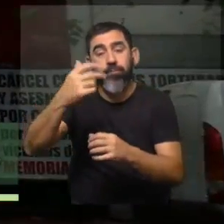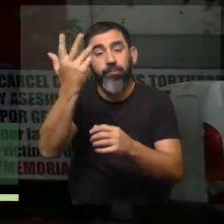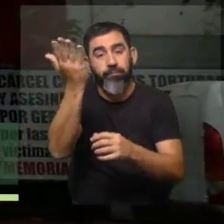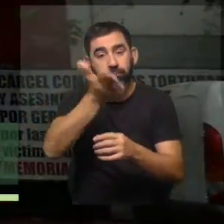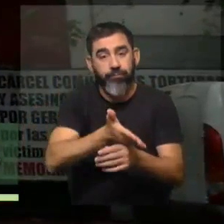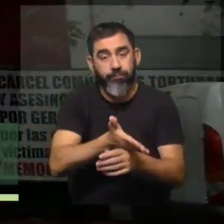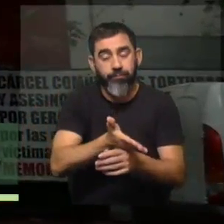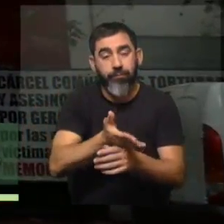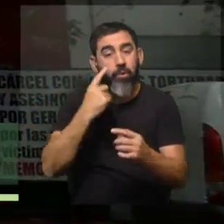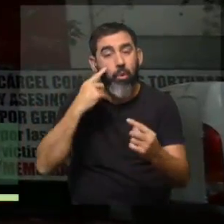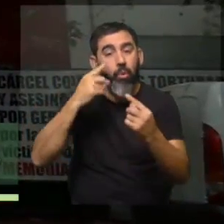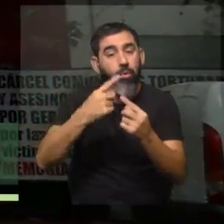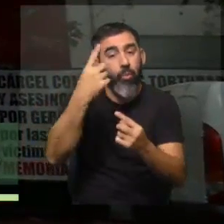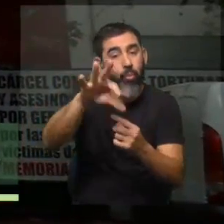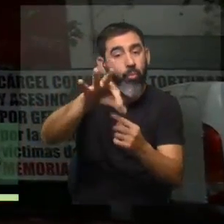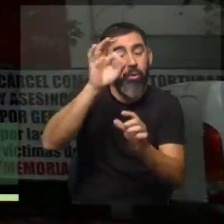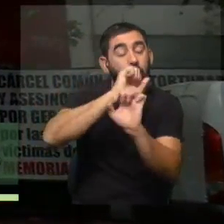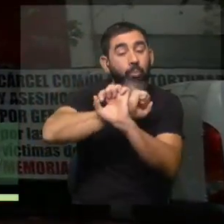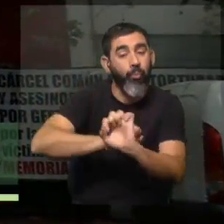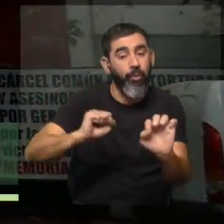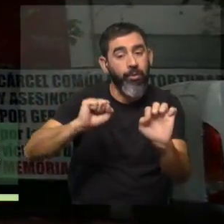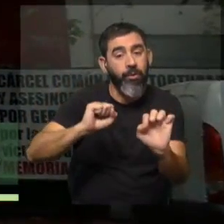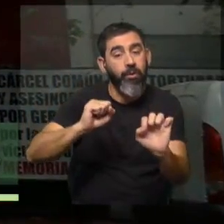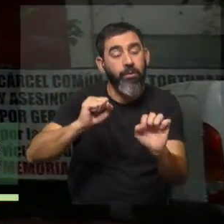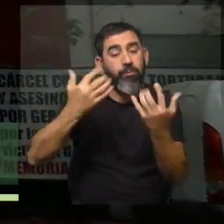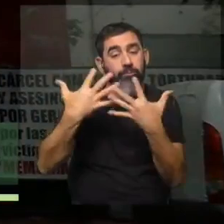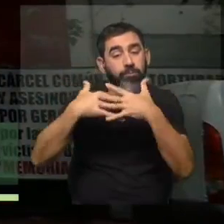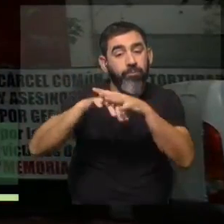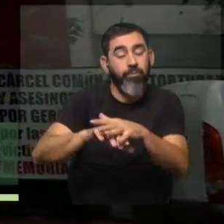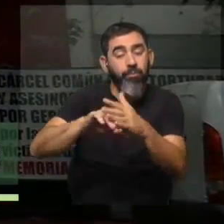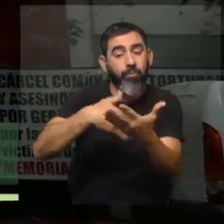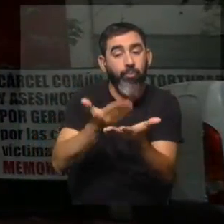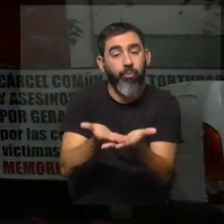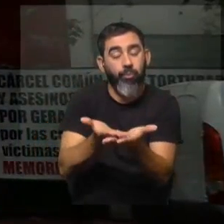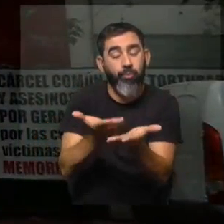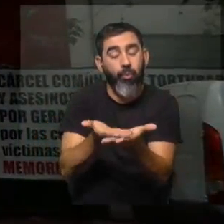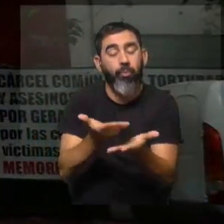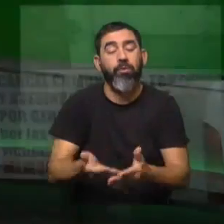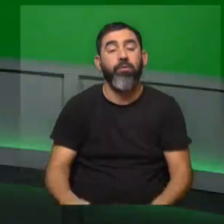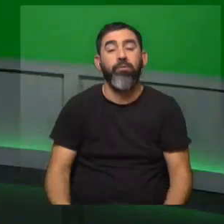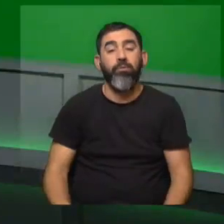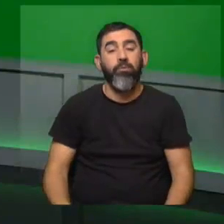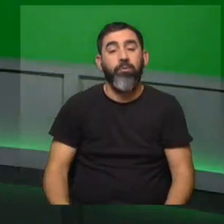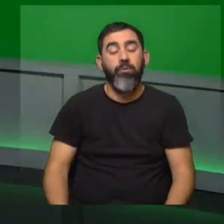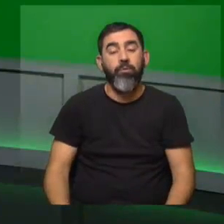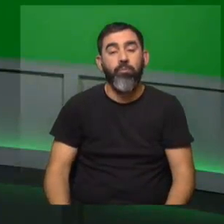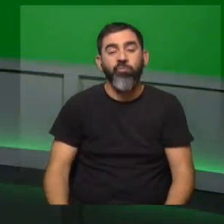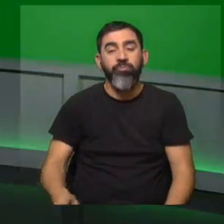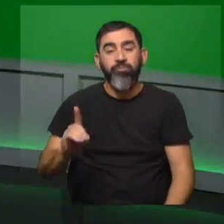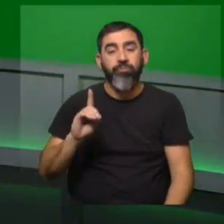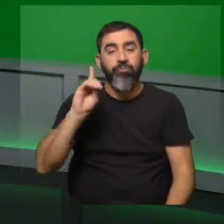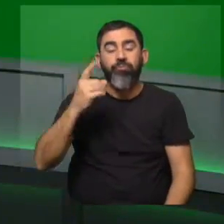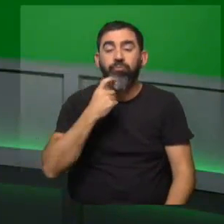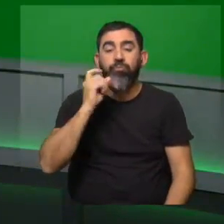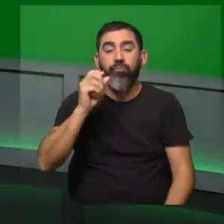y la intención de una definición podría estar en la unificación de las papeletas el diputado Colorado